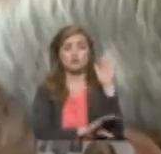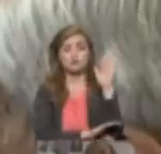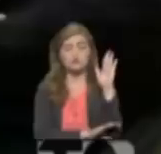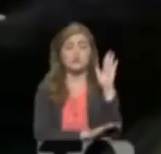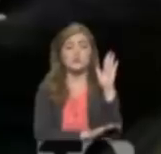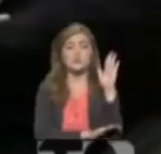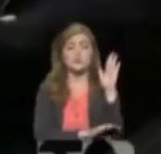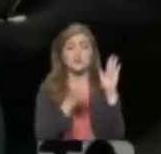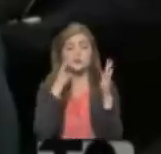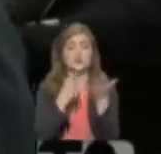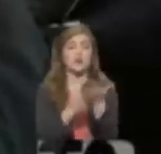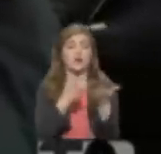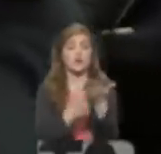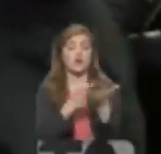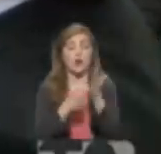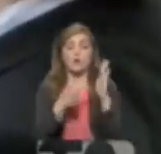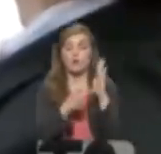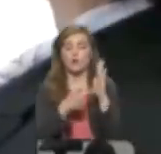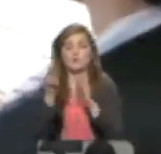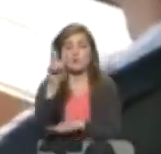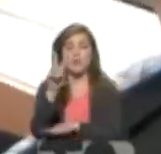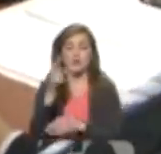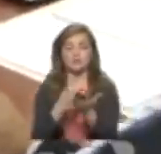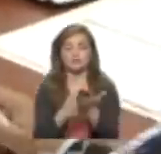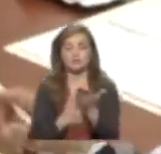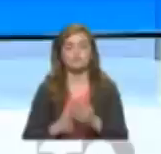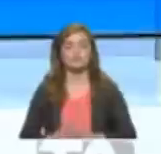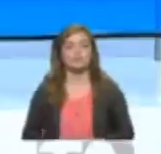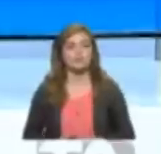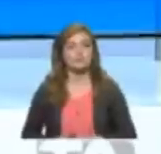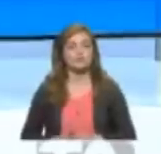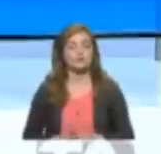constitucionalidad de este impuesto este viernes